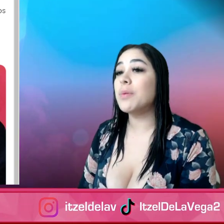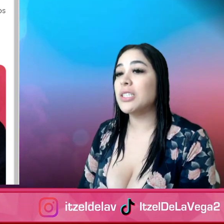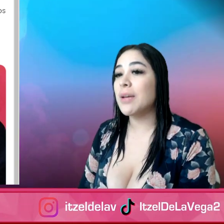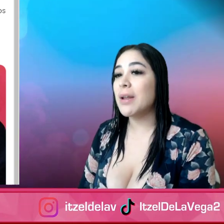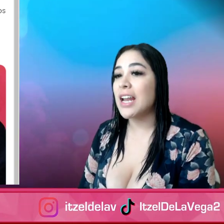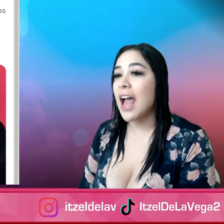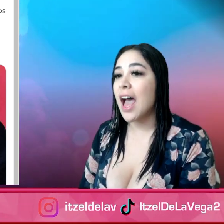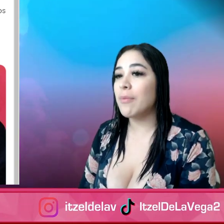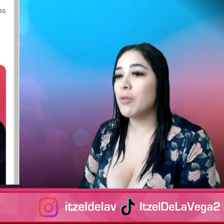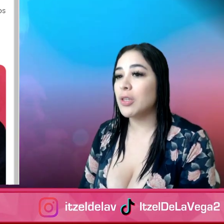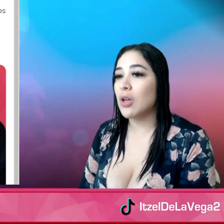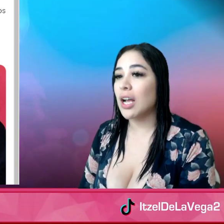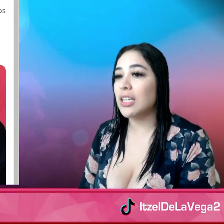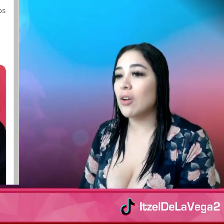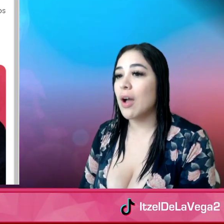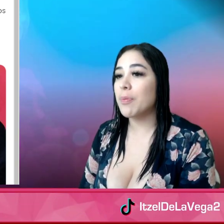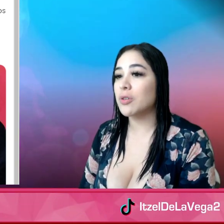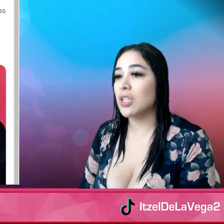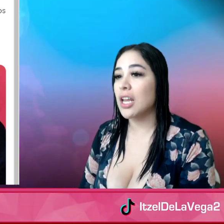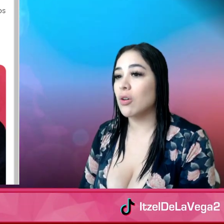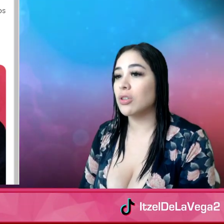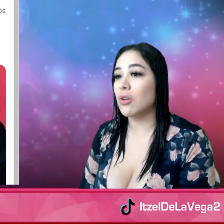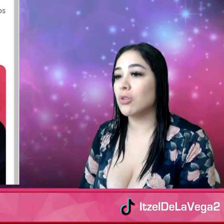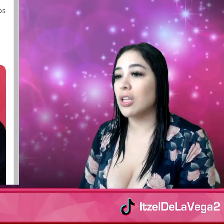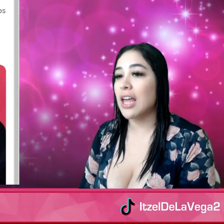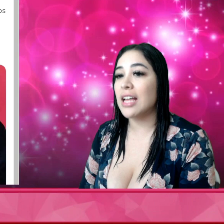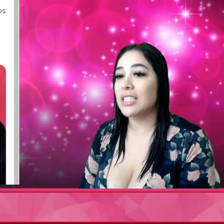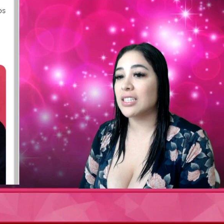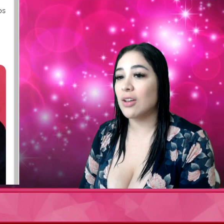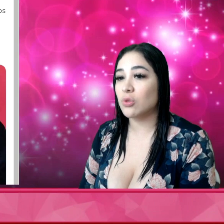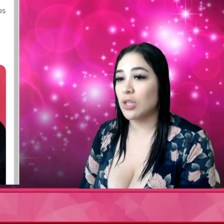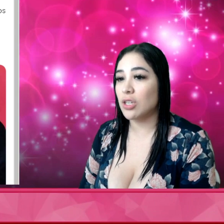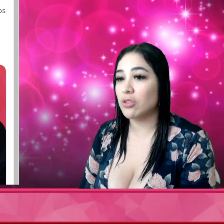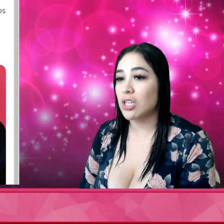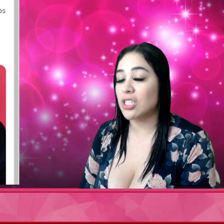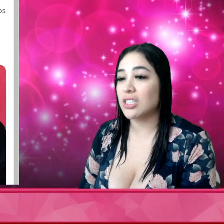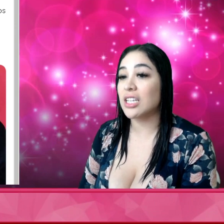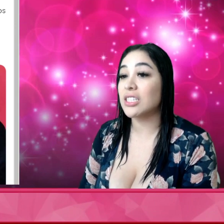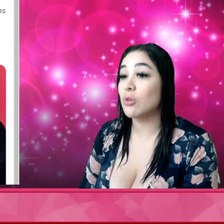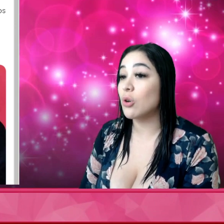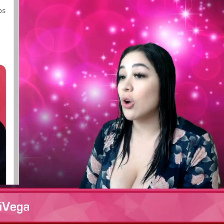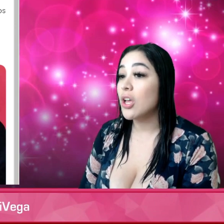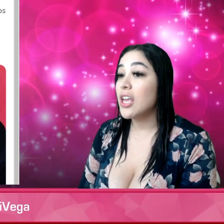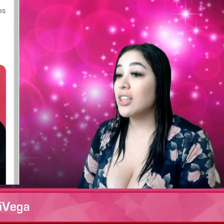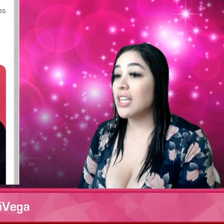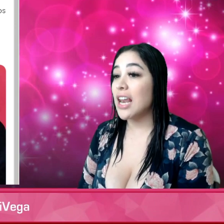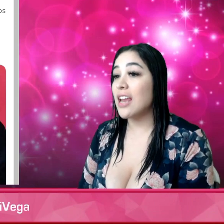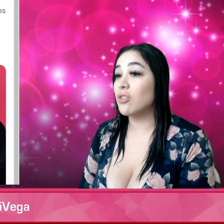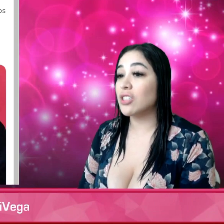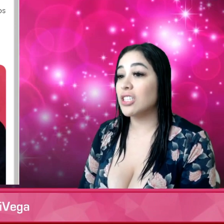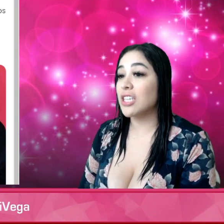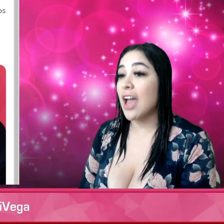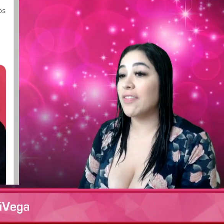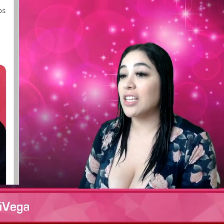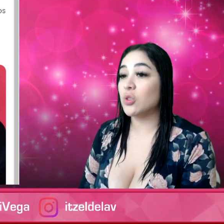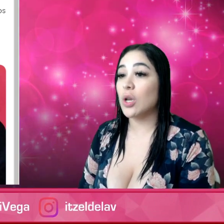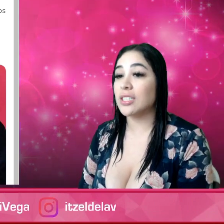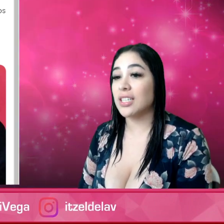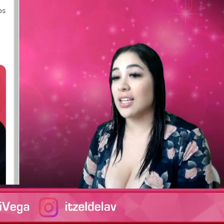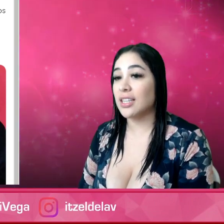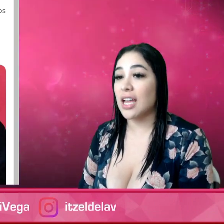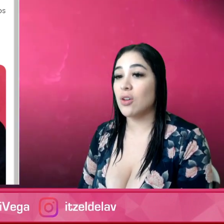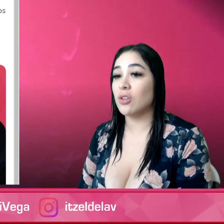Y bueno, pues de esta manera AMLO invitó a Calderón a proceder contra autoridades de Estados Unidos si está seguro de la inocencia de